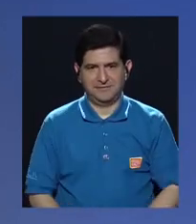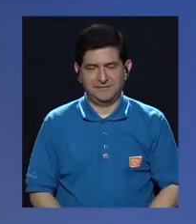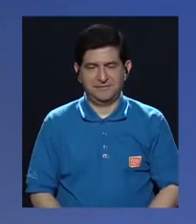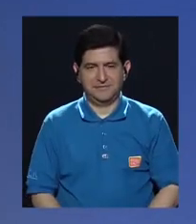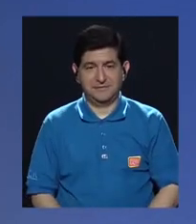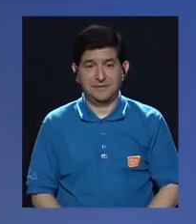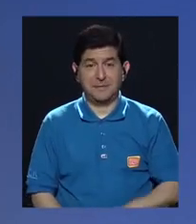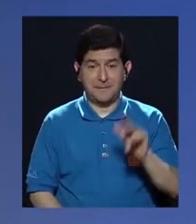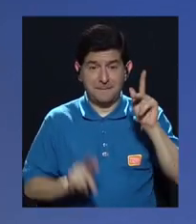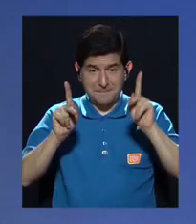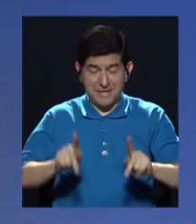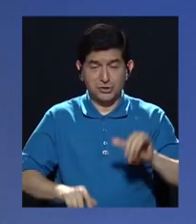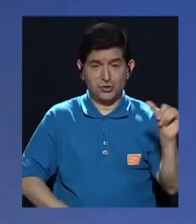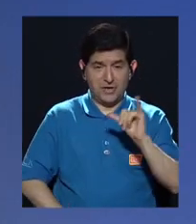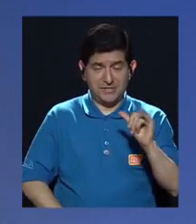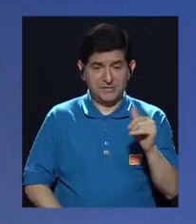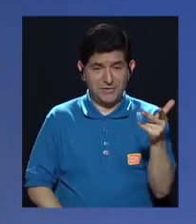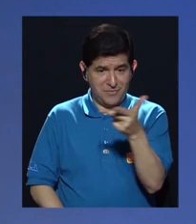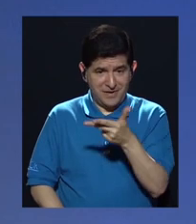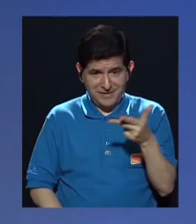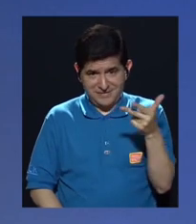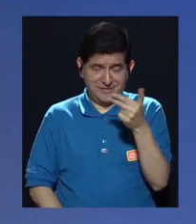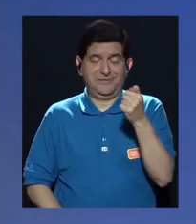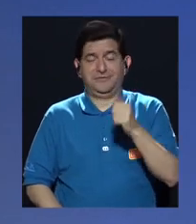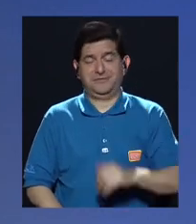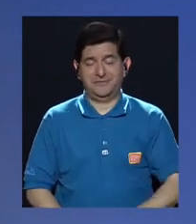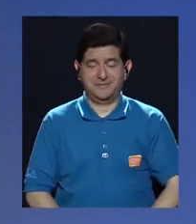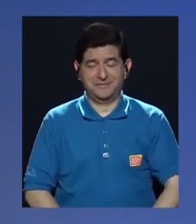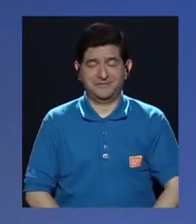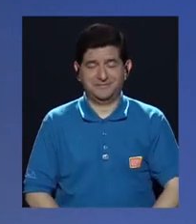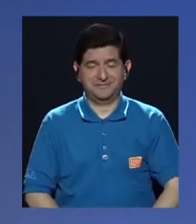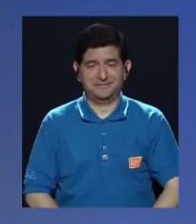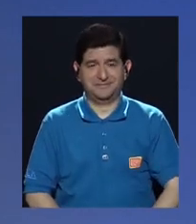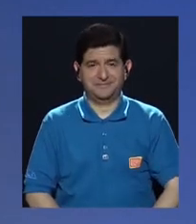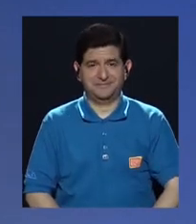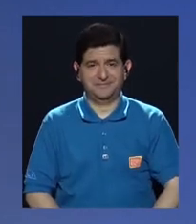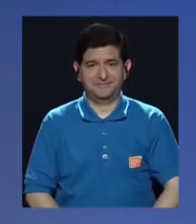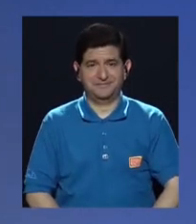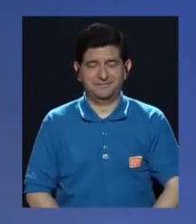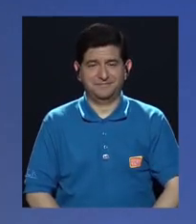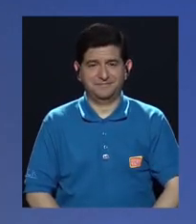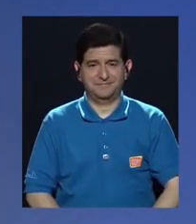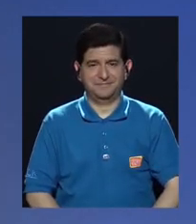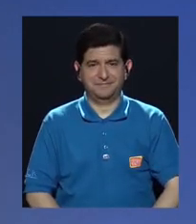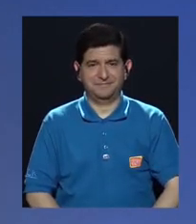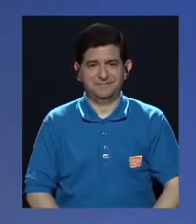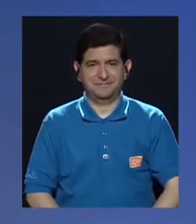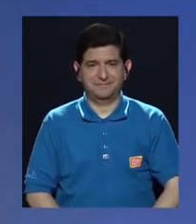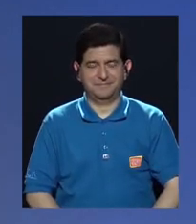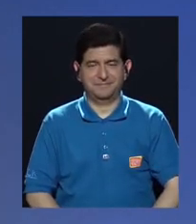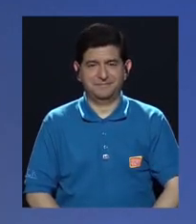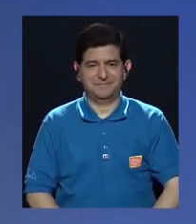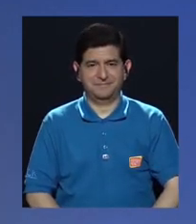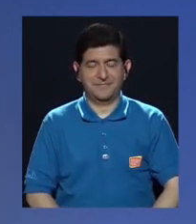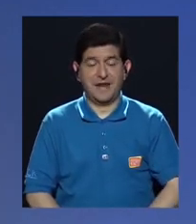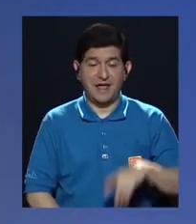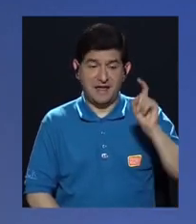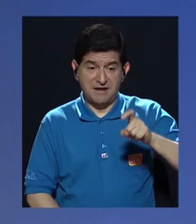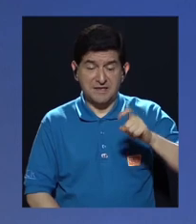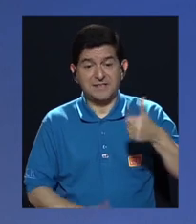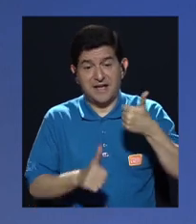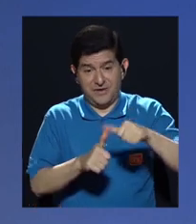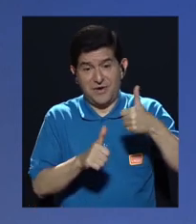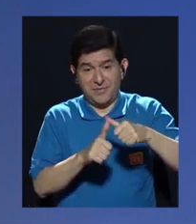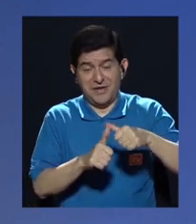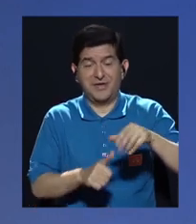a muchos don Pepes, muchos Benjamines y, por supuesto, también muchos Manuel. Y que, bueno, deben de ser